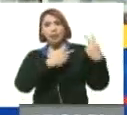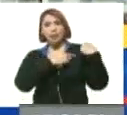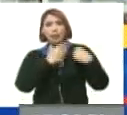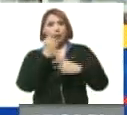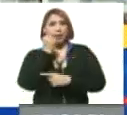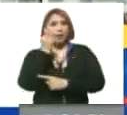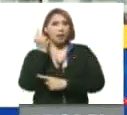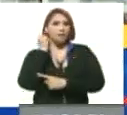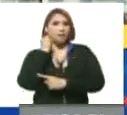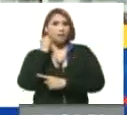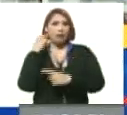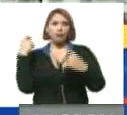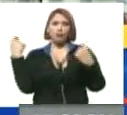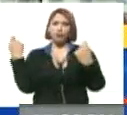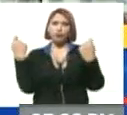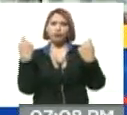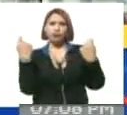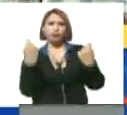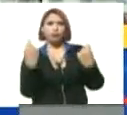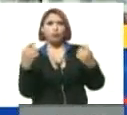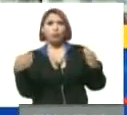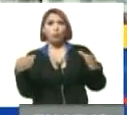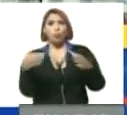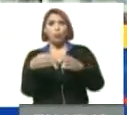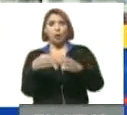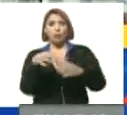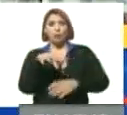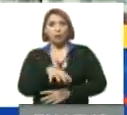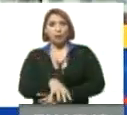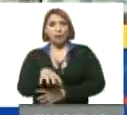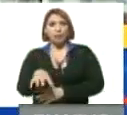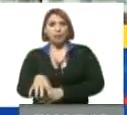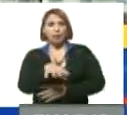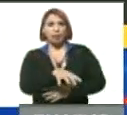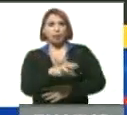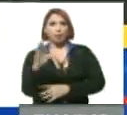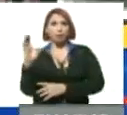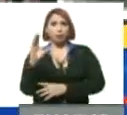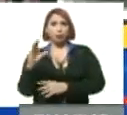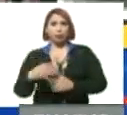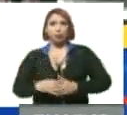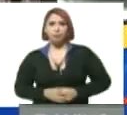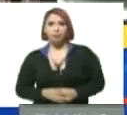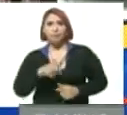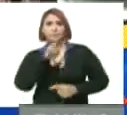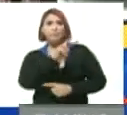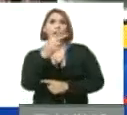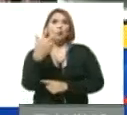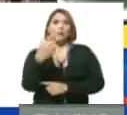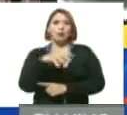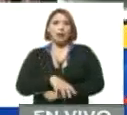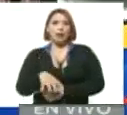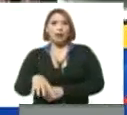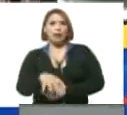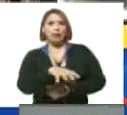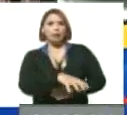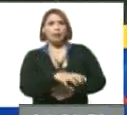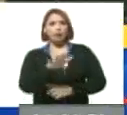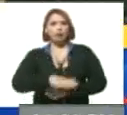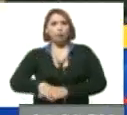y jefas de campaña de los comandos estadales de Caracas y los 23 estados del país